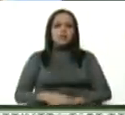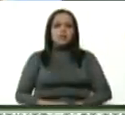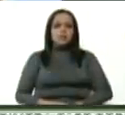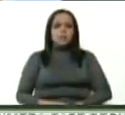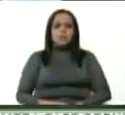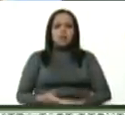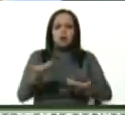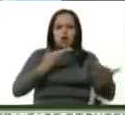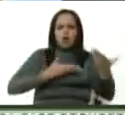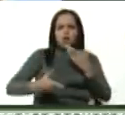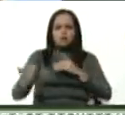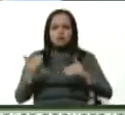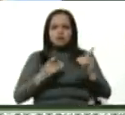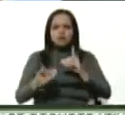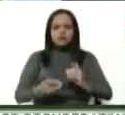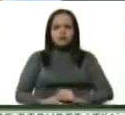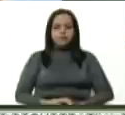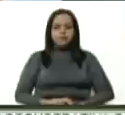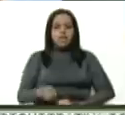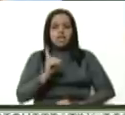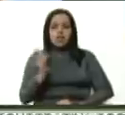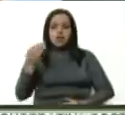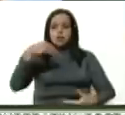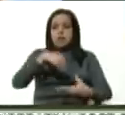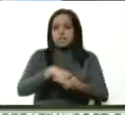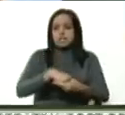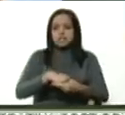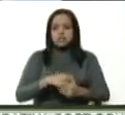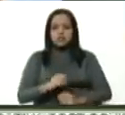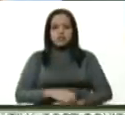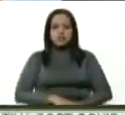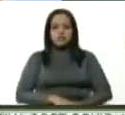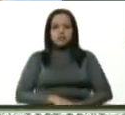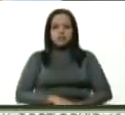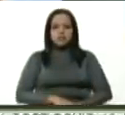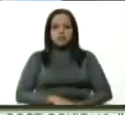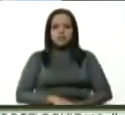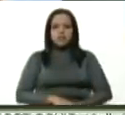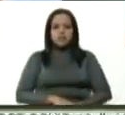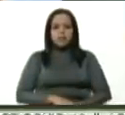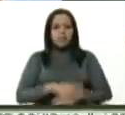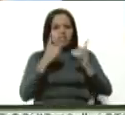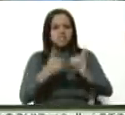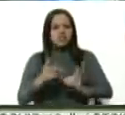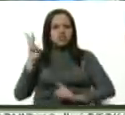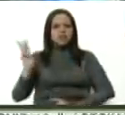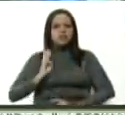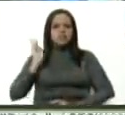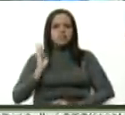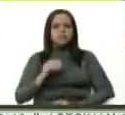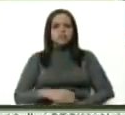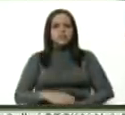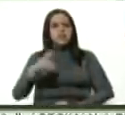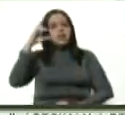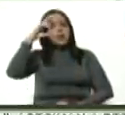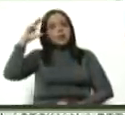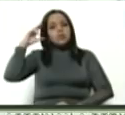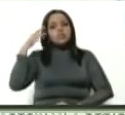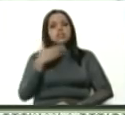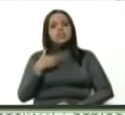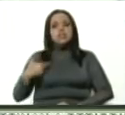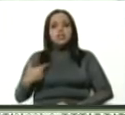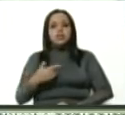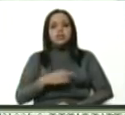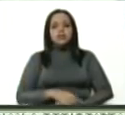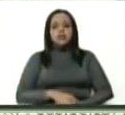manera bidireccional y no intervenidos por el ruido de Washington. Canciller, no puedo dejar de aprovechar esta